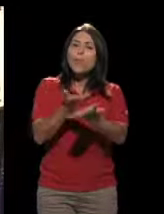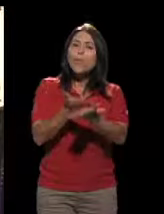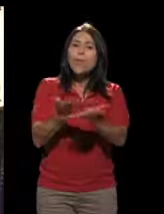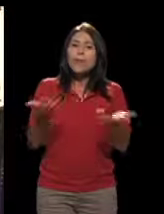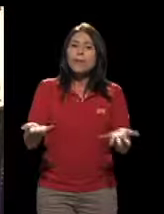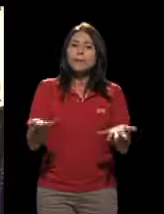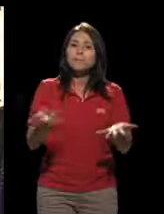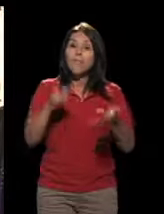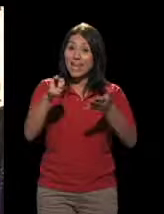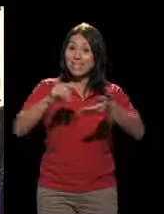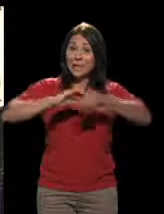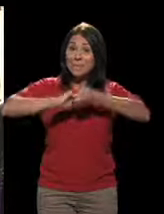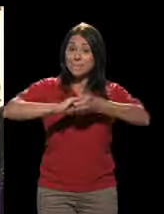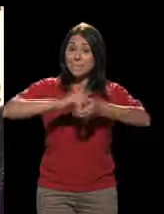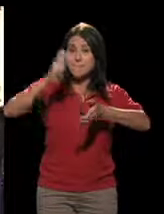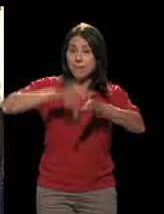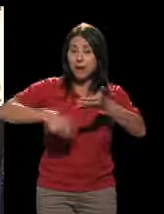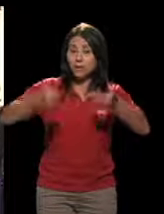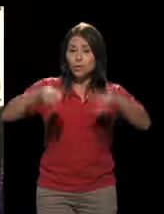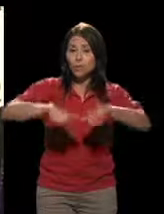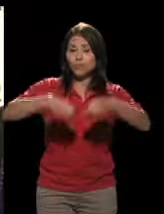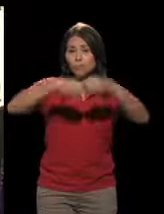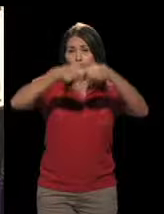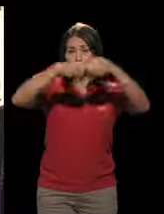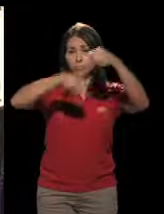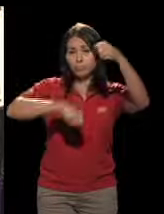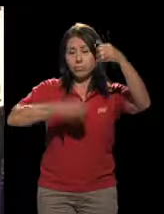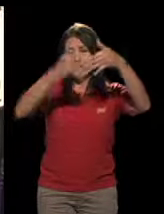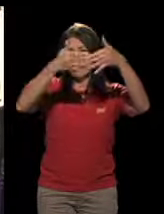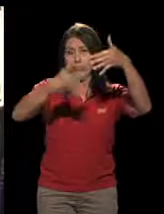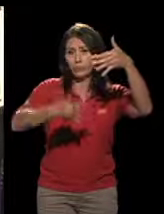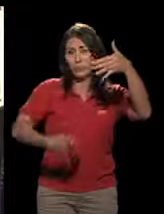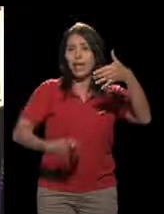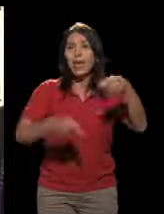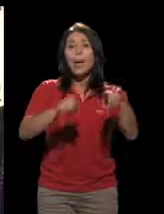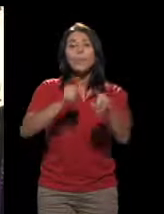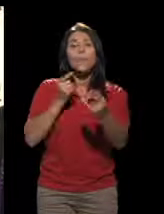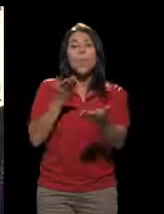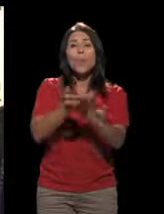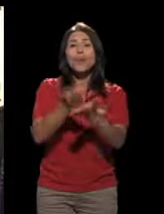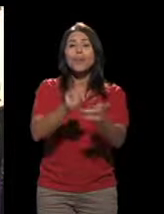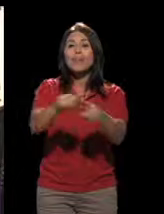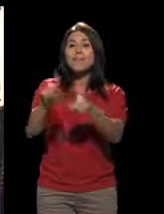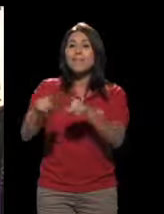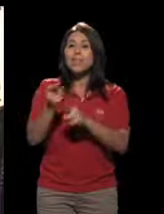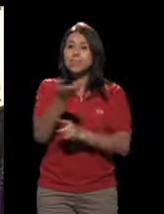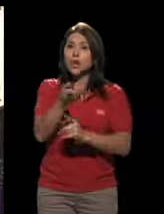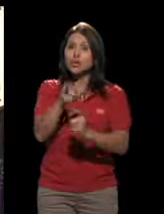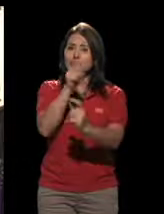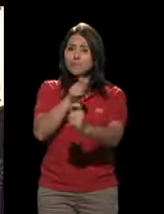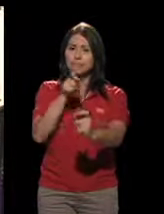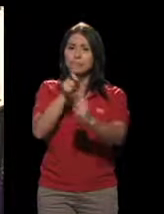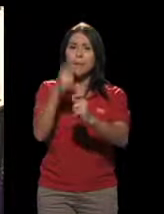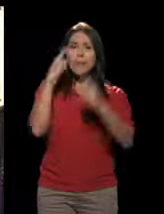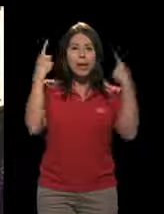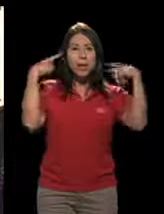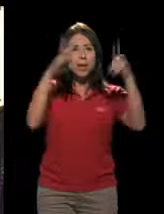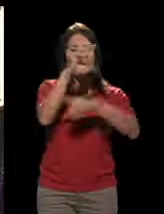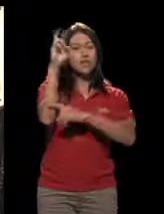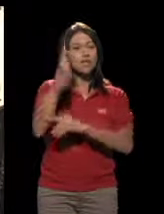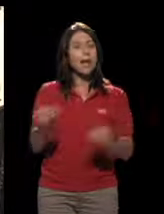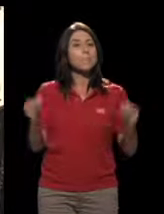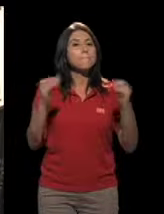¿verdad? Este pacto es bastante extenso y propone diferentes acciones concretas para lograr precisamente ese país